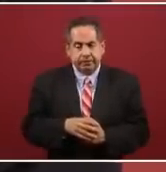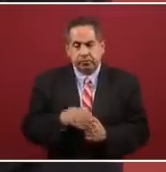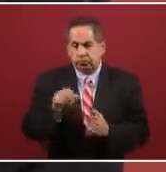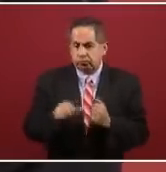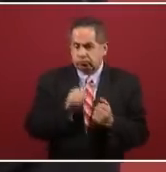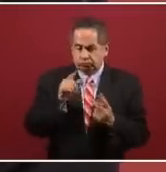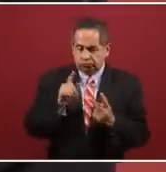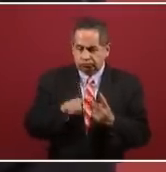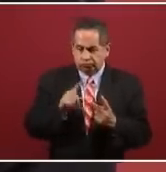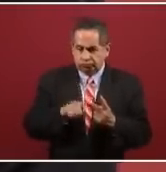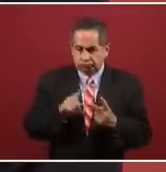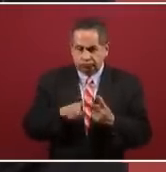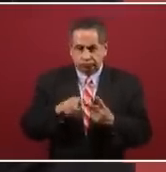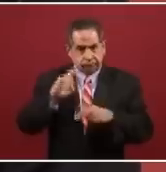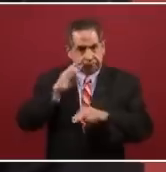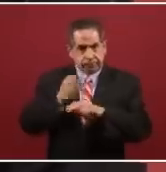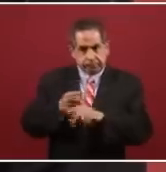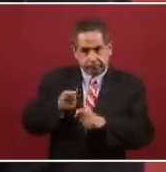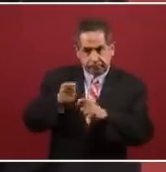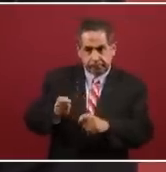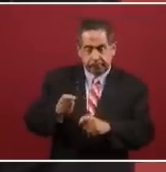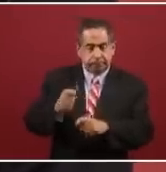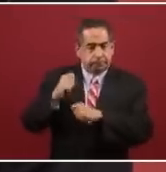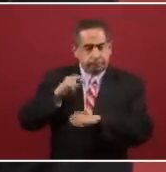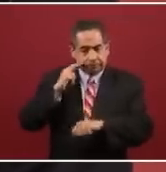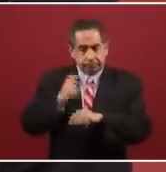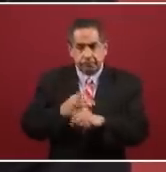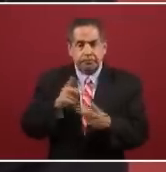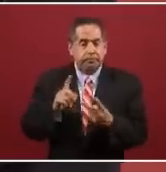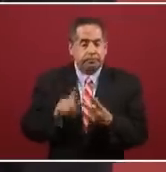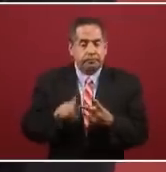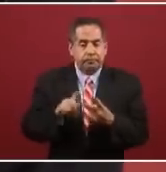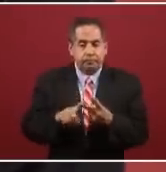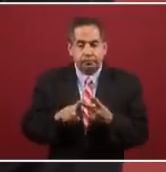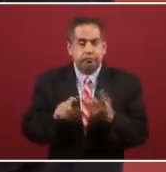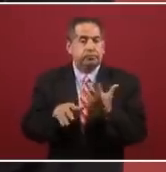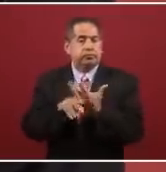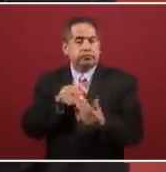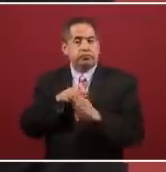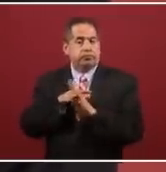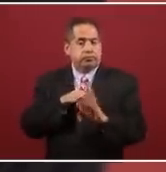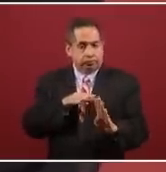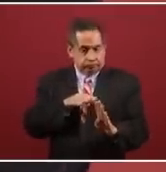Otra tarea es la de migración.